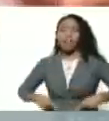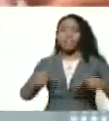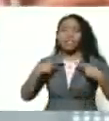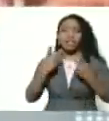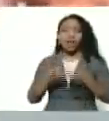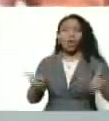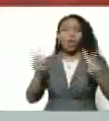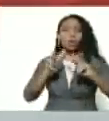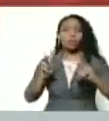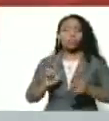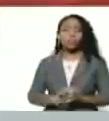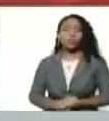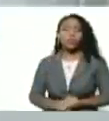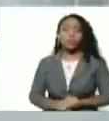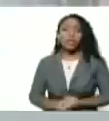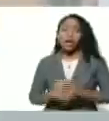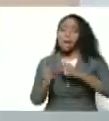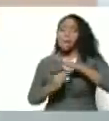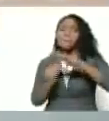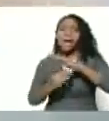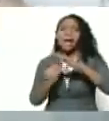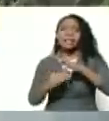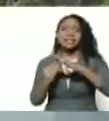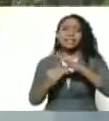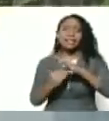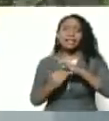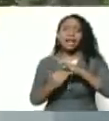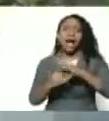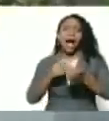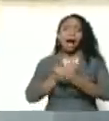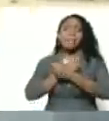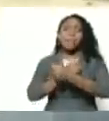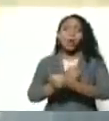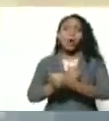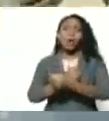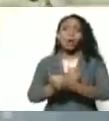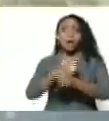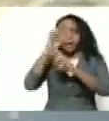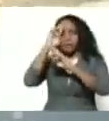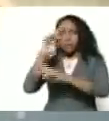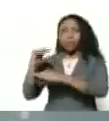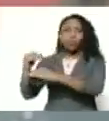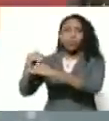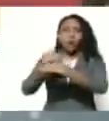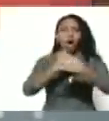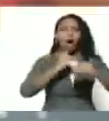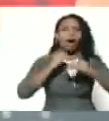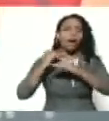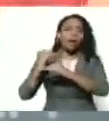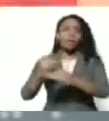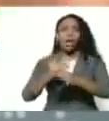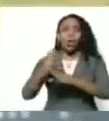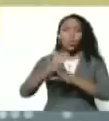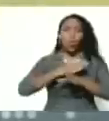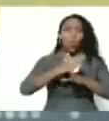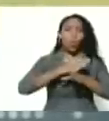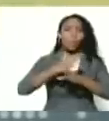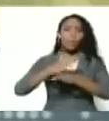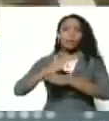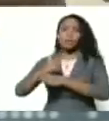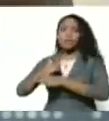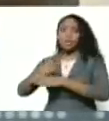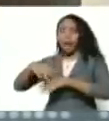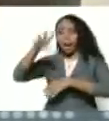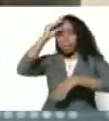valores, basada en el amor, en el respeto mutuo, en el compartir, aprender